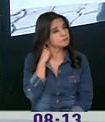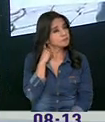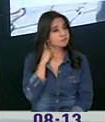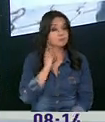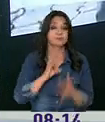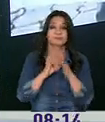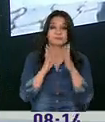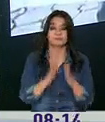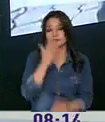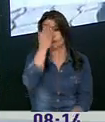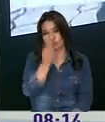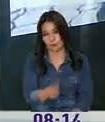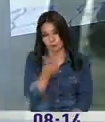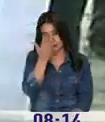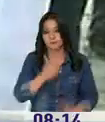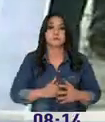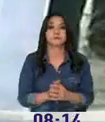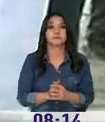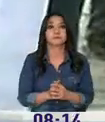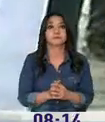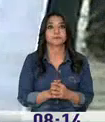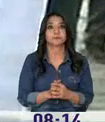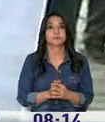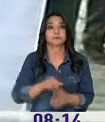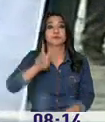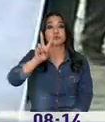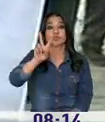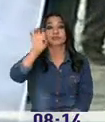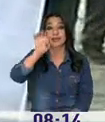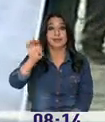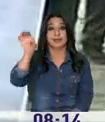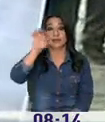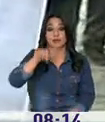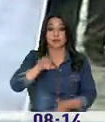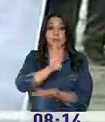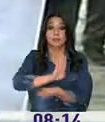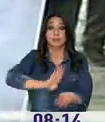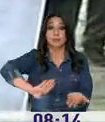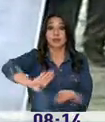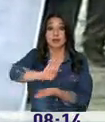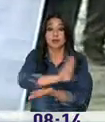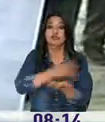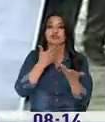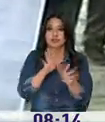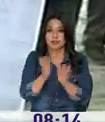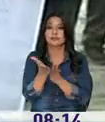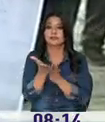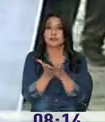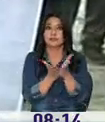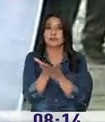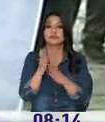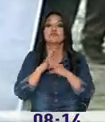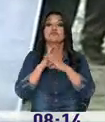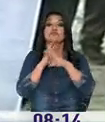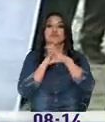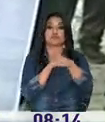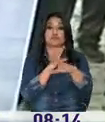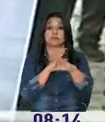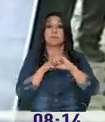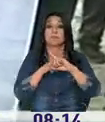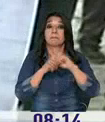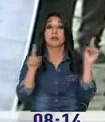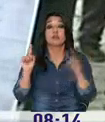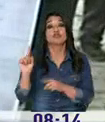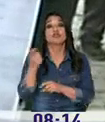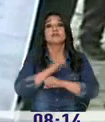Roberto, amigos, que tengan un excelente día. Bueno, a partir del 2 de enero, este barrio comenzó a tener el servicio de transporte público, pero únicamente